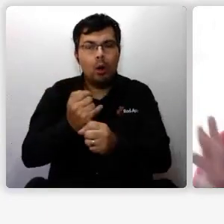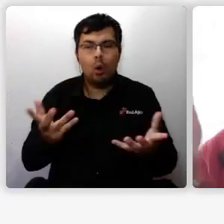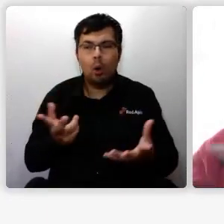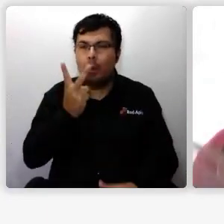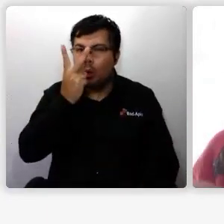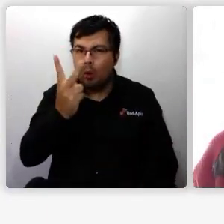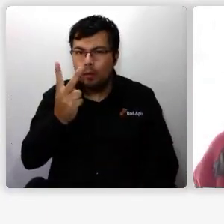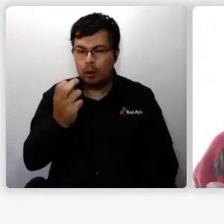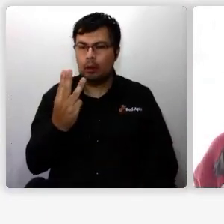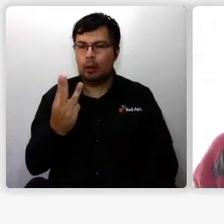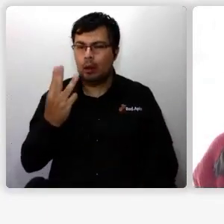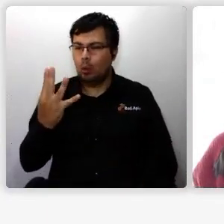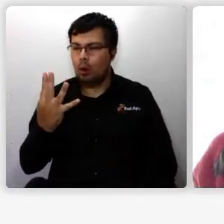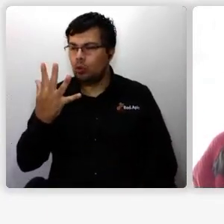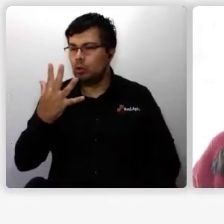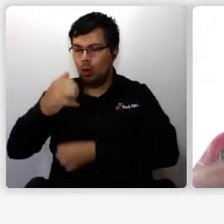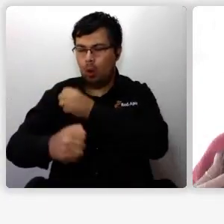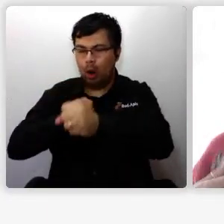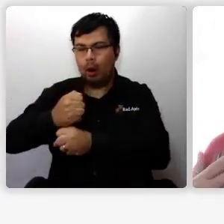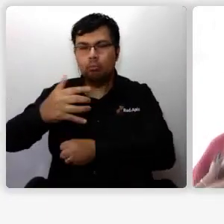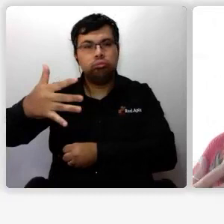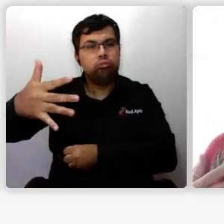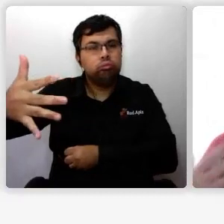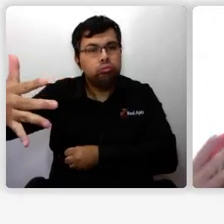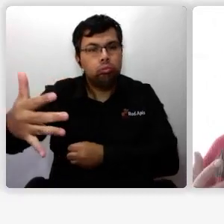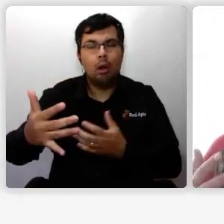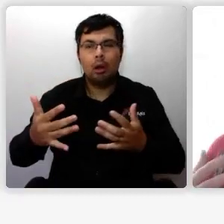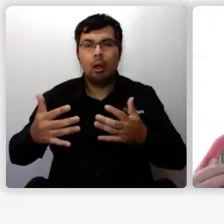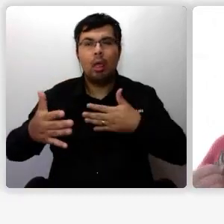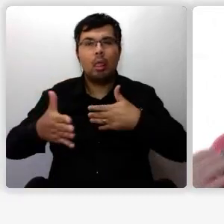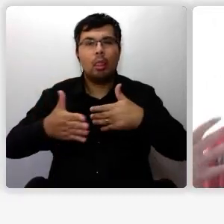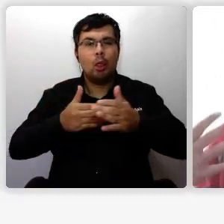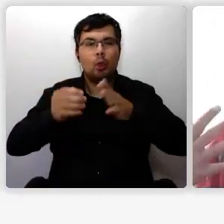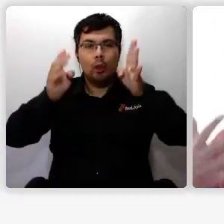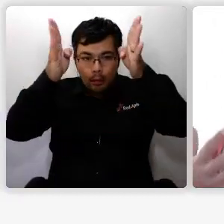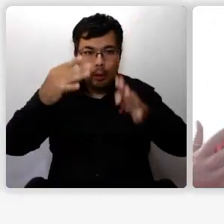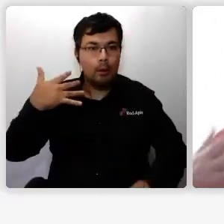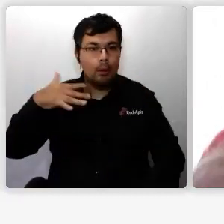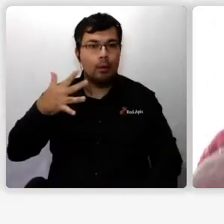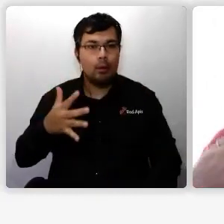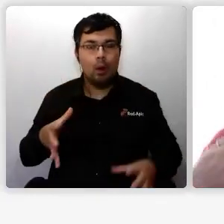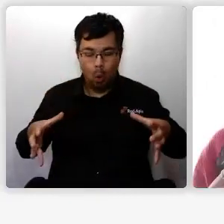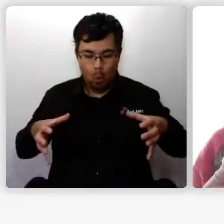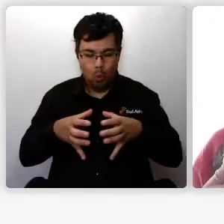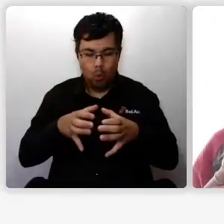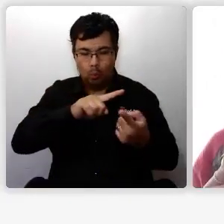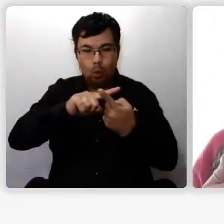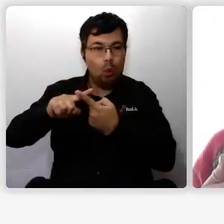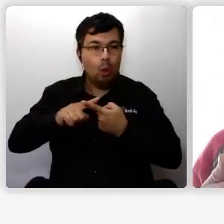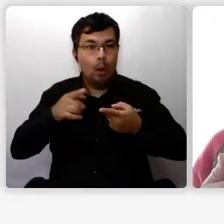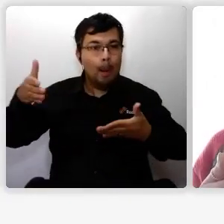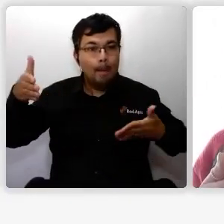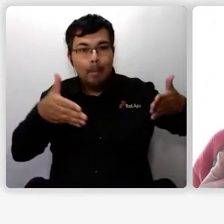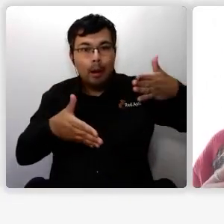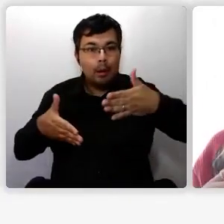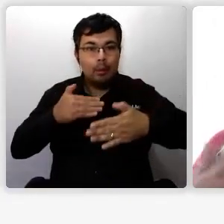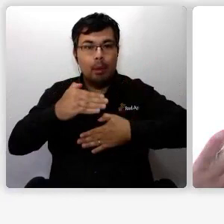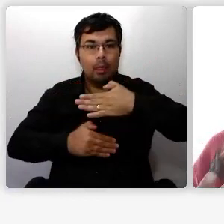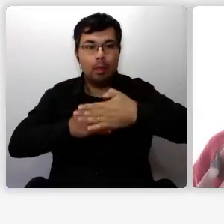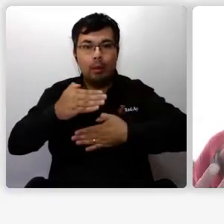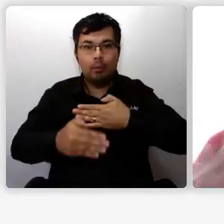3 años, 5 años, hacia dónde vamos. Es importante que el equipo participe de ese proceso, se sienta parte.